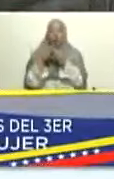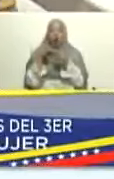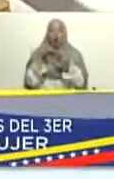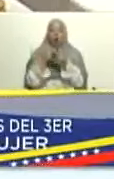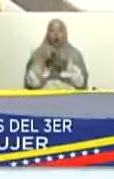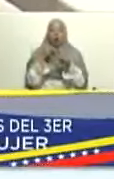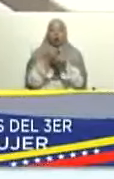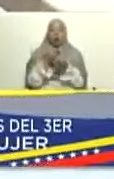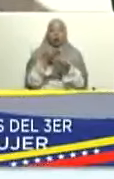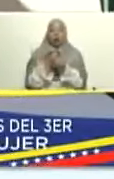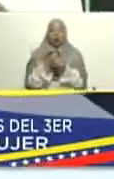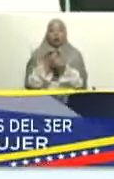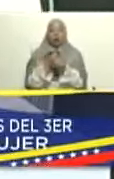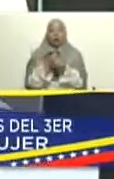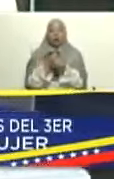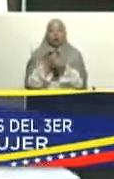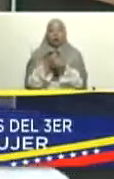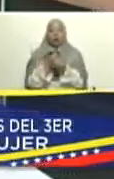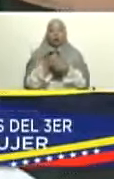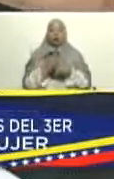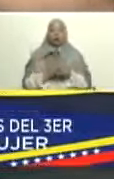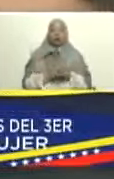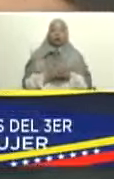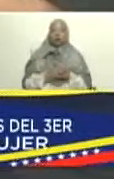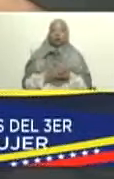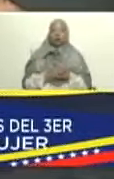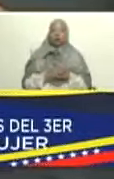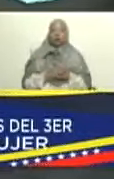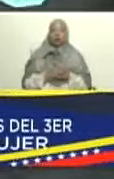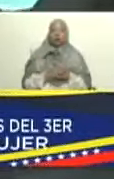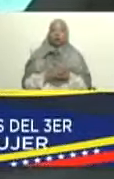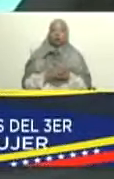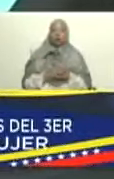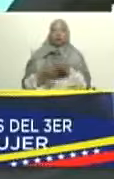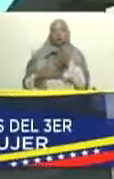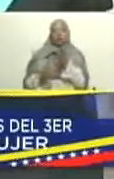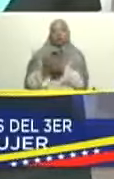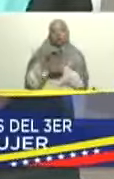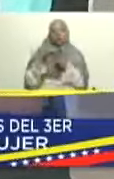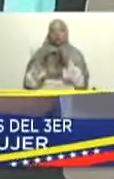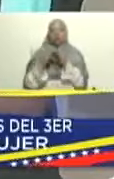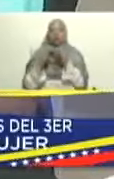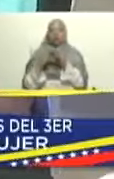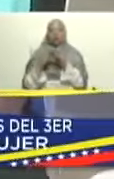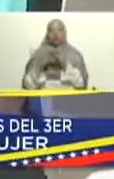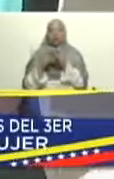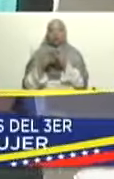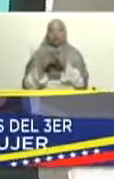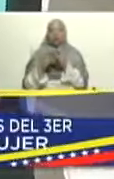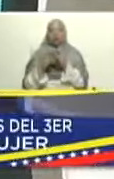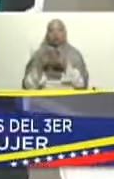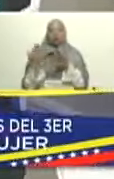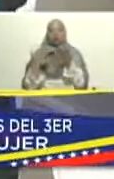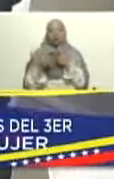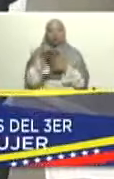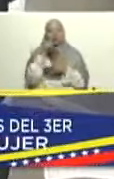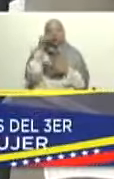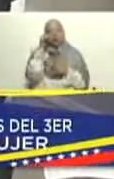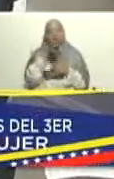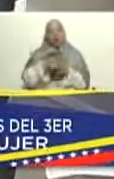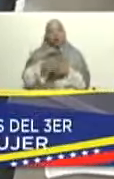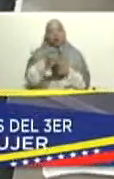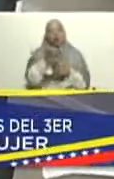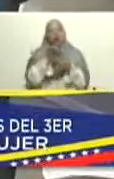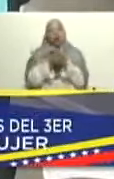son flores, que también lo tenemos, que probar. Este es con flores del páramo, las cultivan una compañera, una